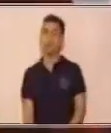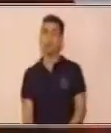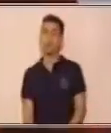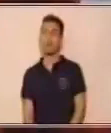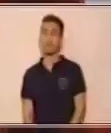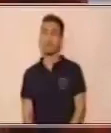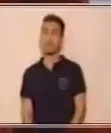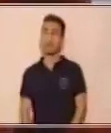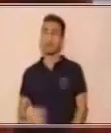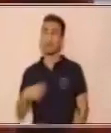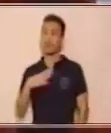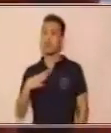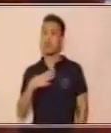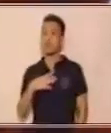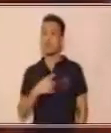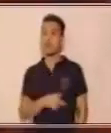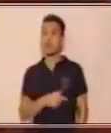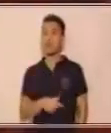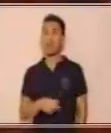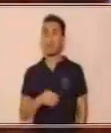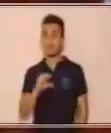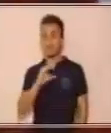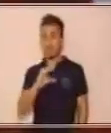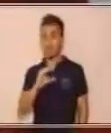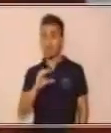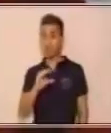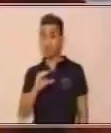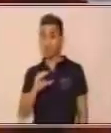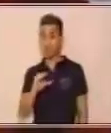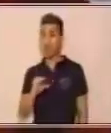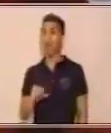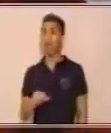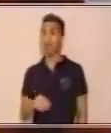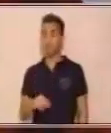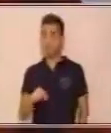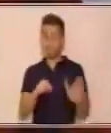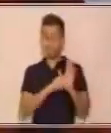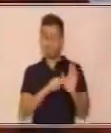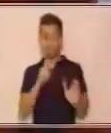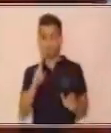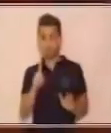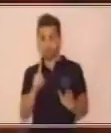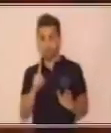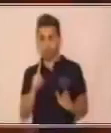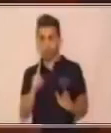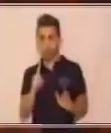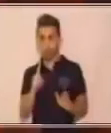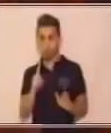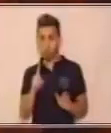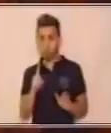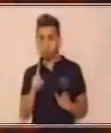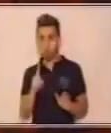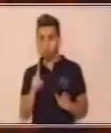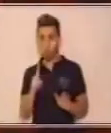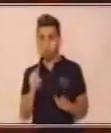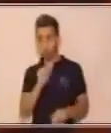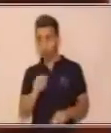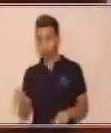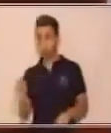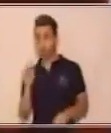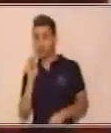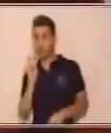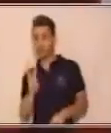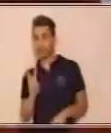que tienen como denominador la unidad, entonces menos 1 sobre 3 es igual a menos